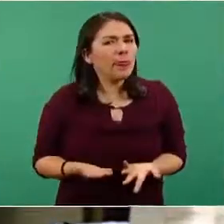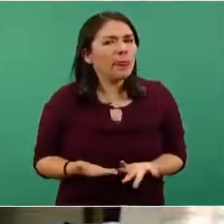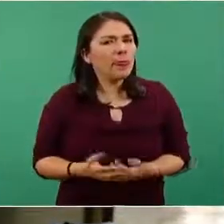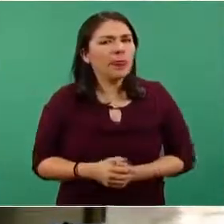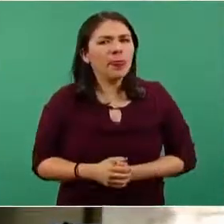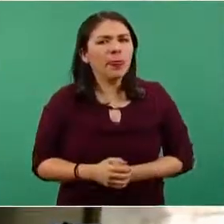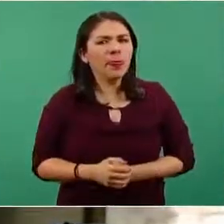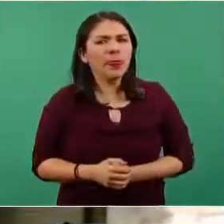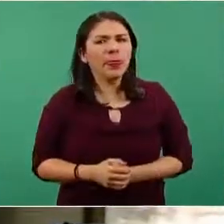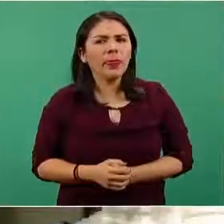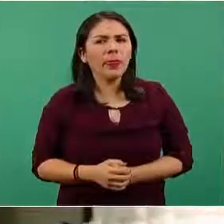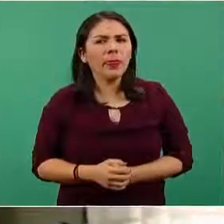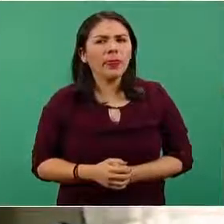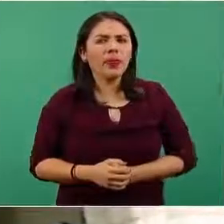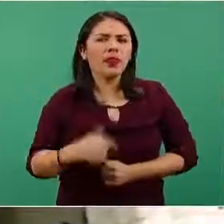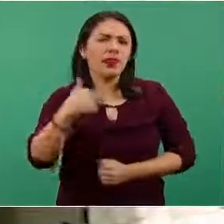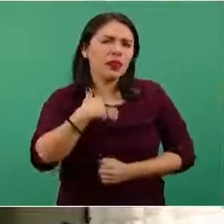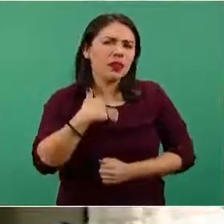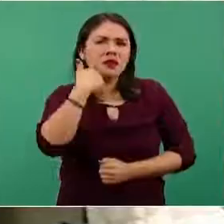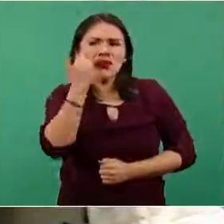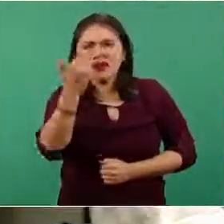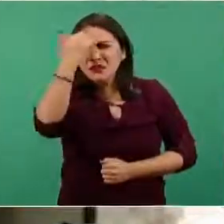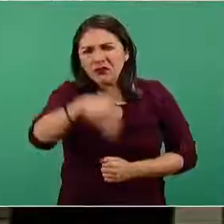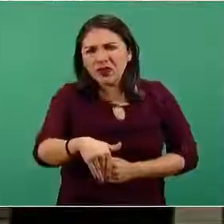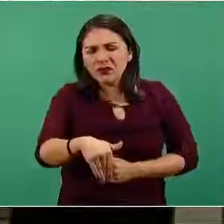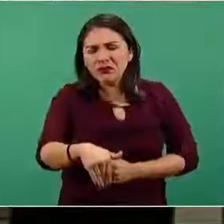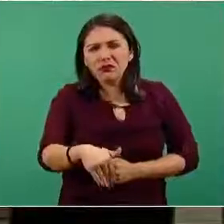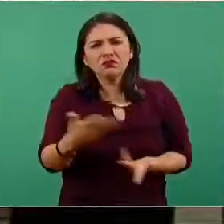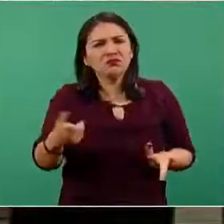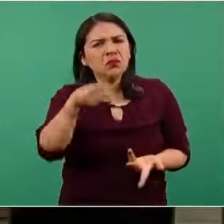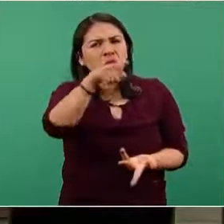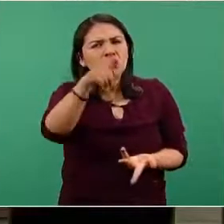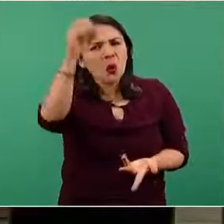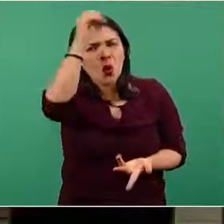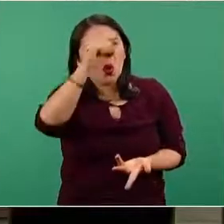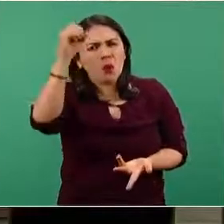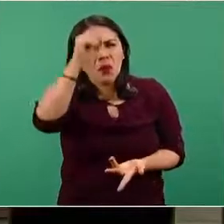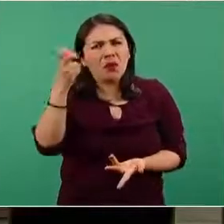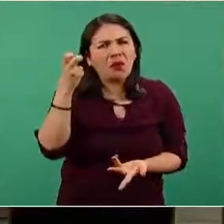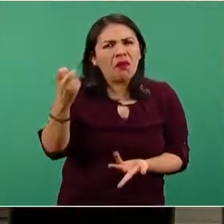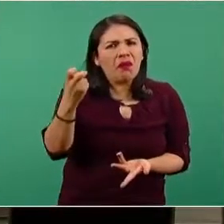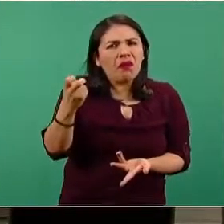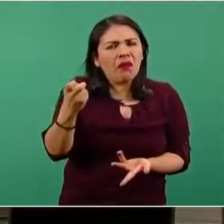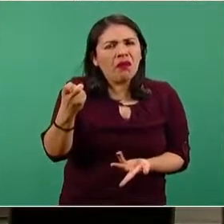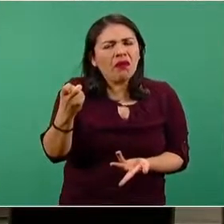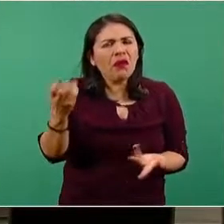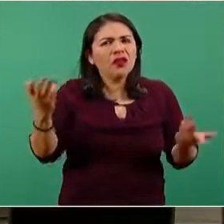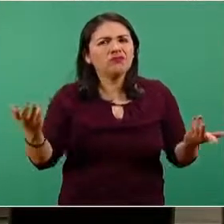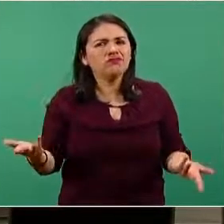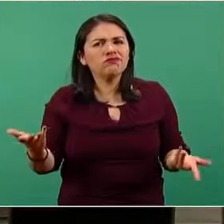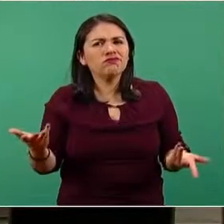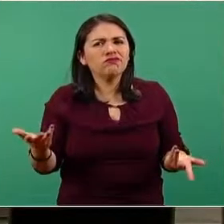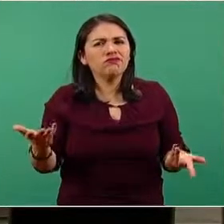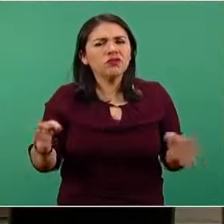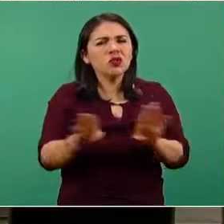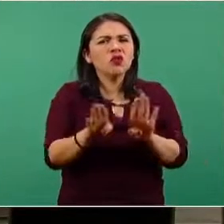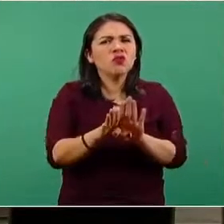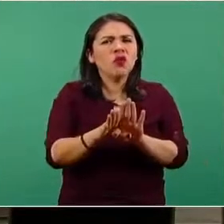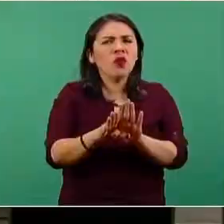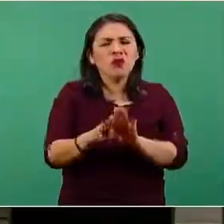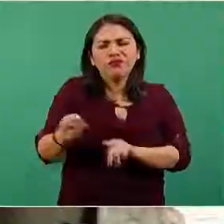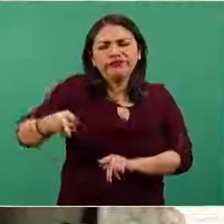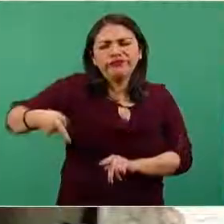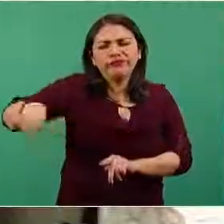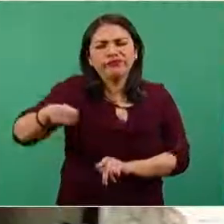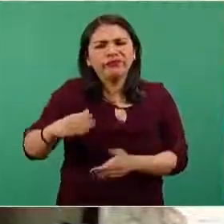Quisiera, de alguna manera saber, qué opinión le merece precisamente que estén